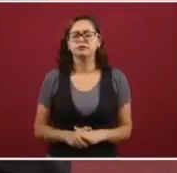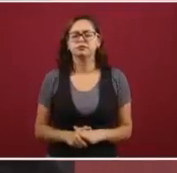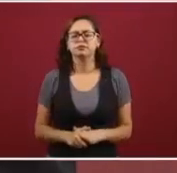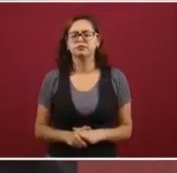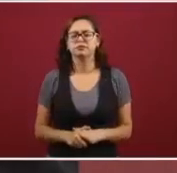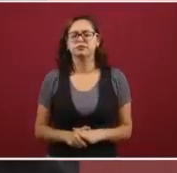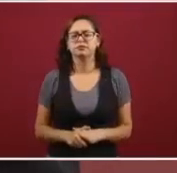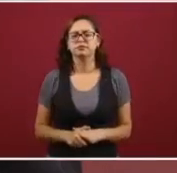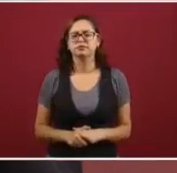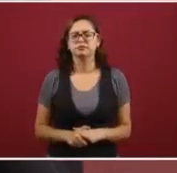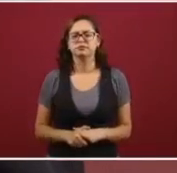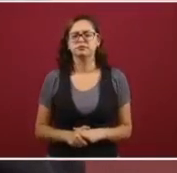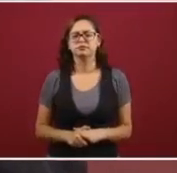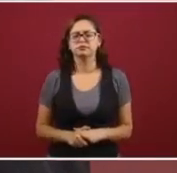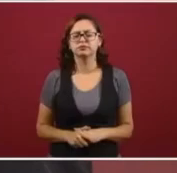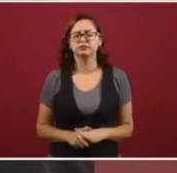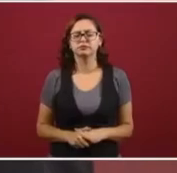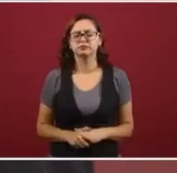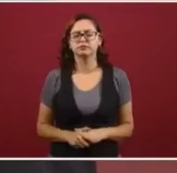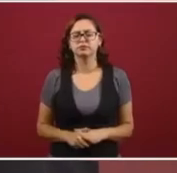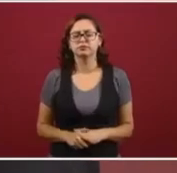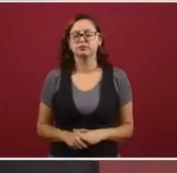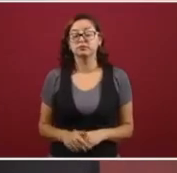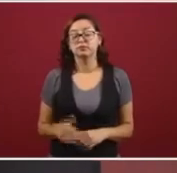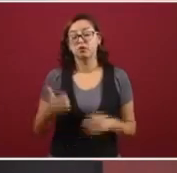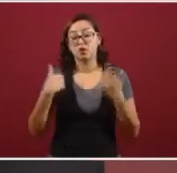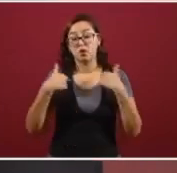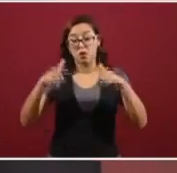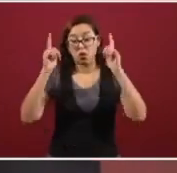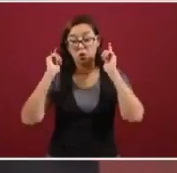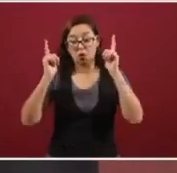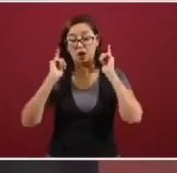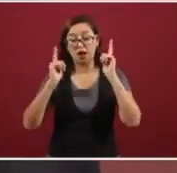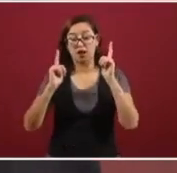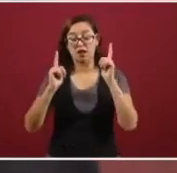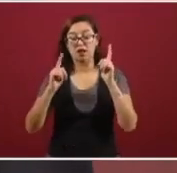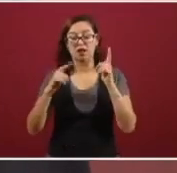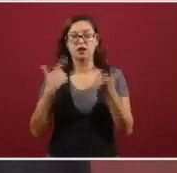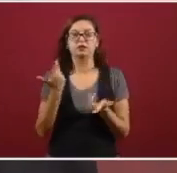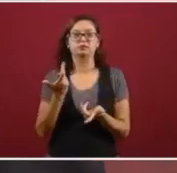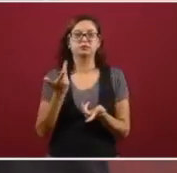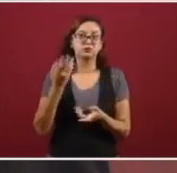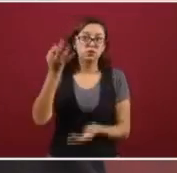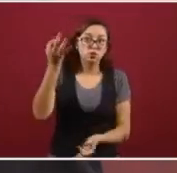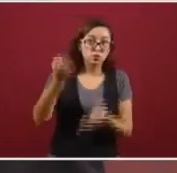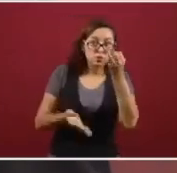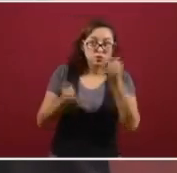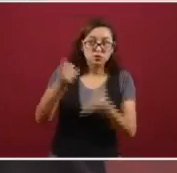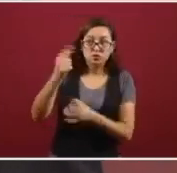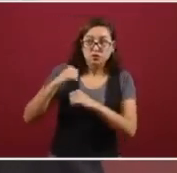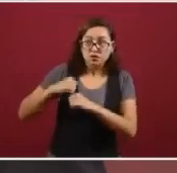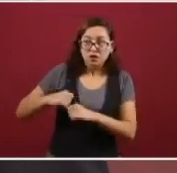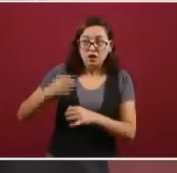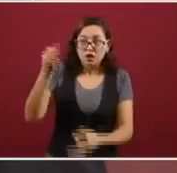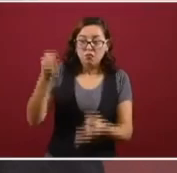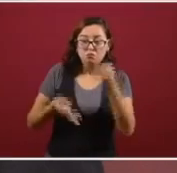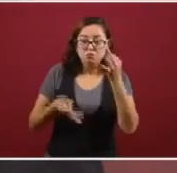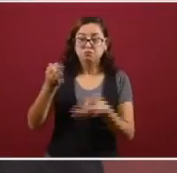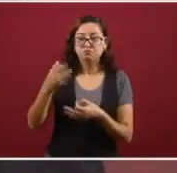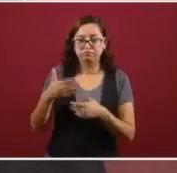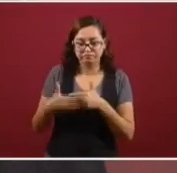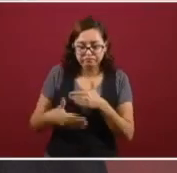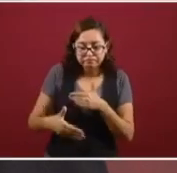Yo espero que ya el Poder Judicial resuelva lo más pronto posible,